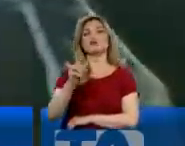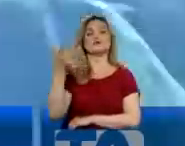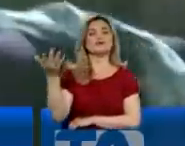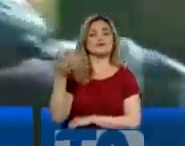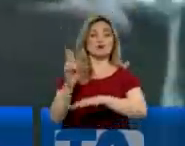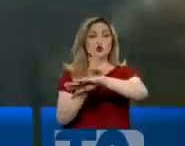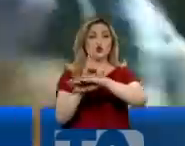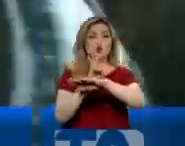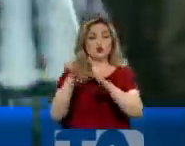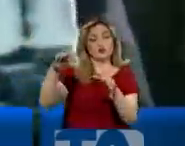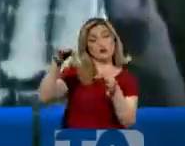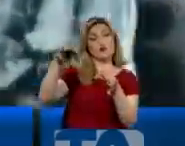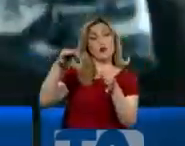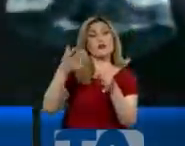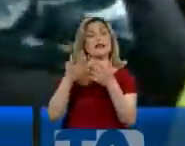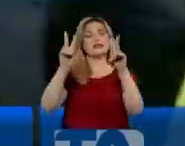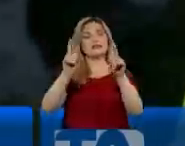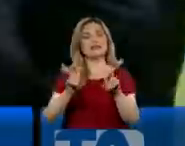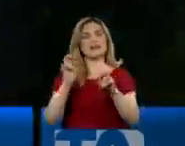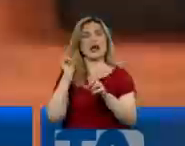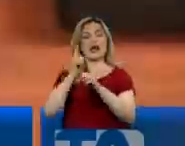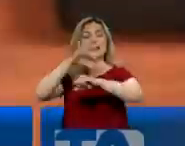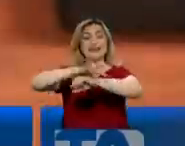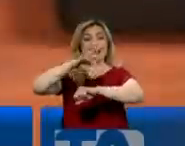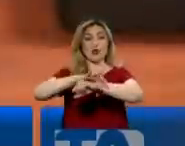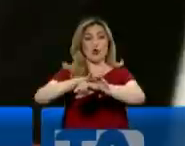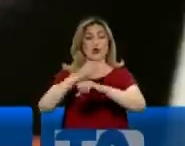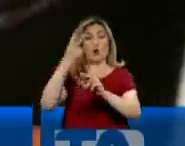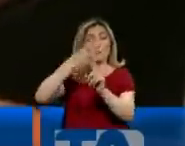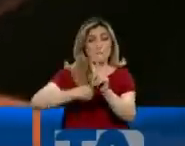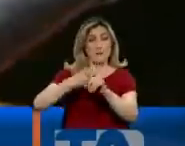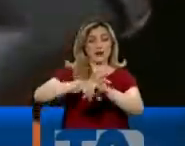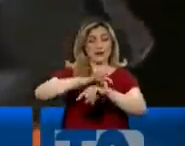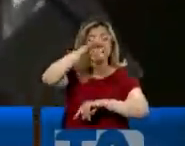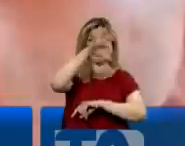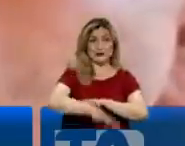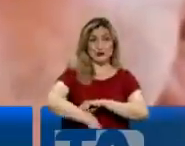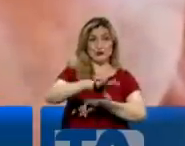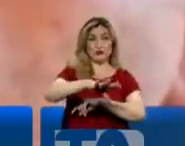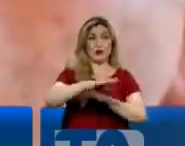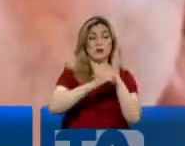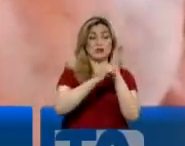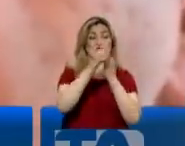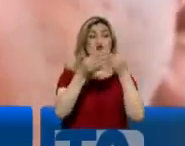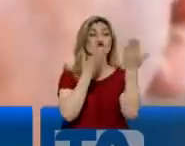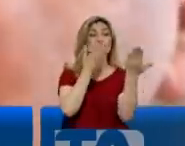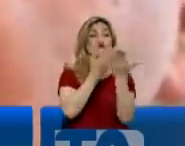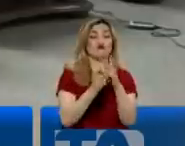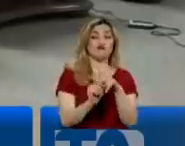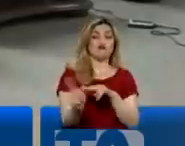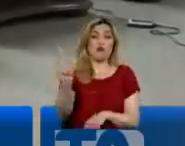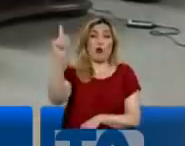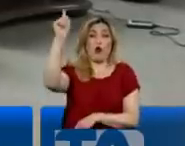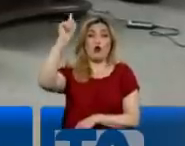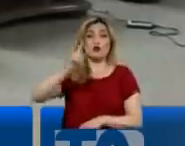billete electrónico por este proceso dos meses después tras quitarse el dispositivo y agradecer a las autoridades del ministerio de justicia fuego del país